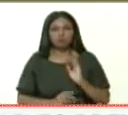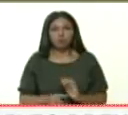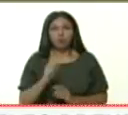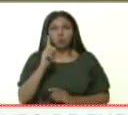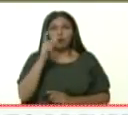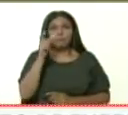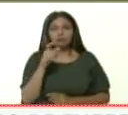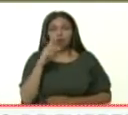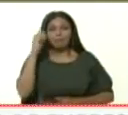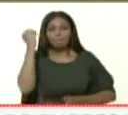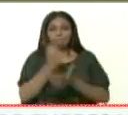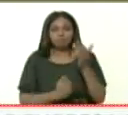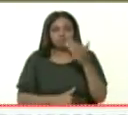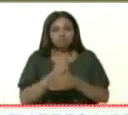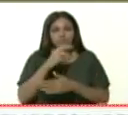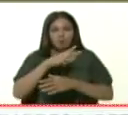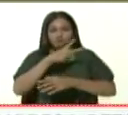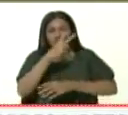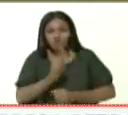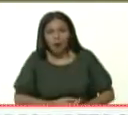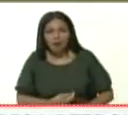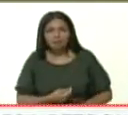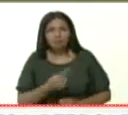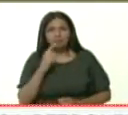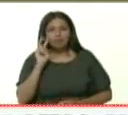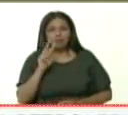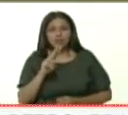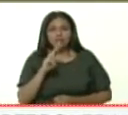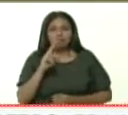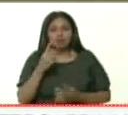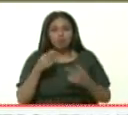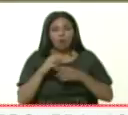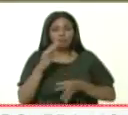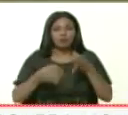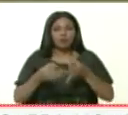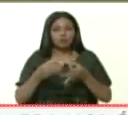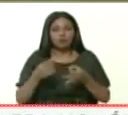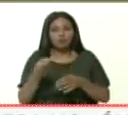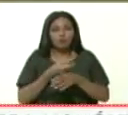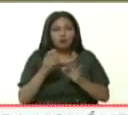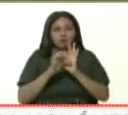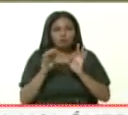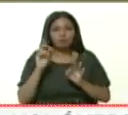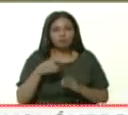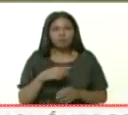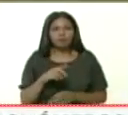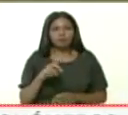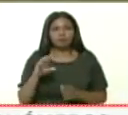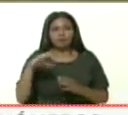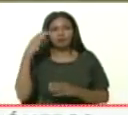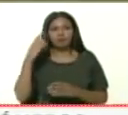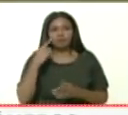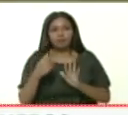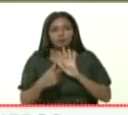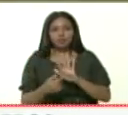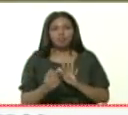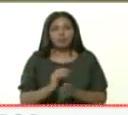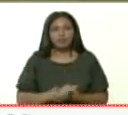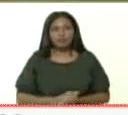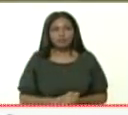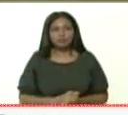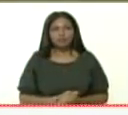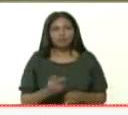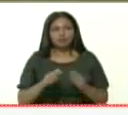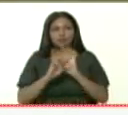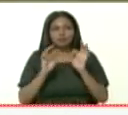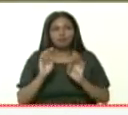criminales, asesinos más graves, reconocido así por la justicia, buscado por la justicia colombiana, declara cuál